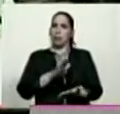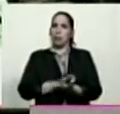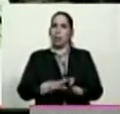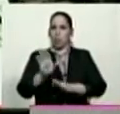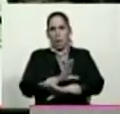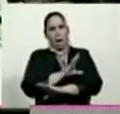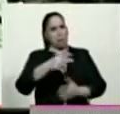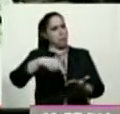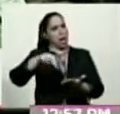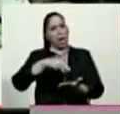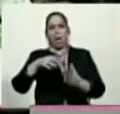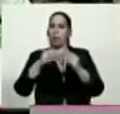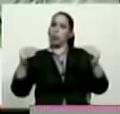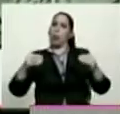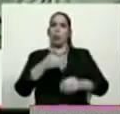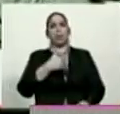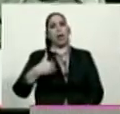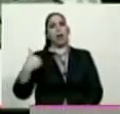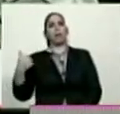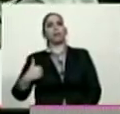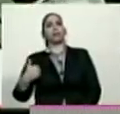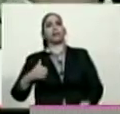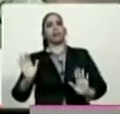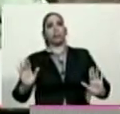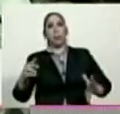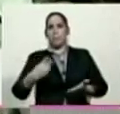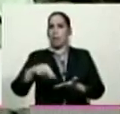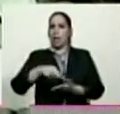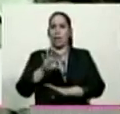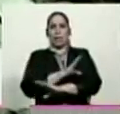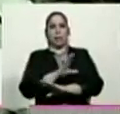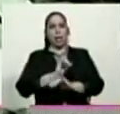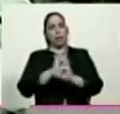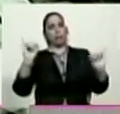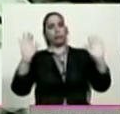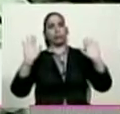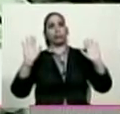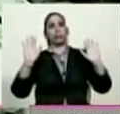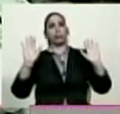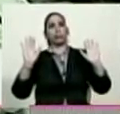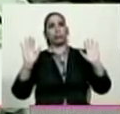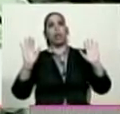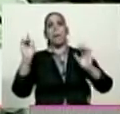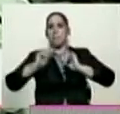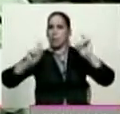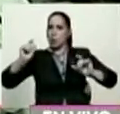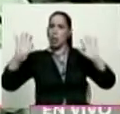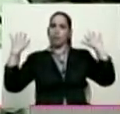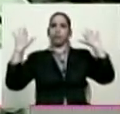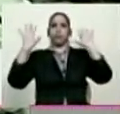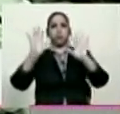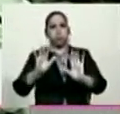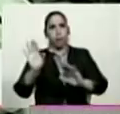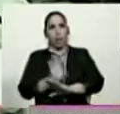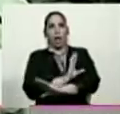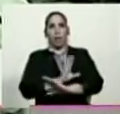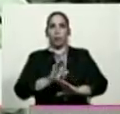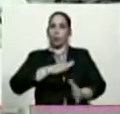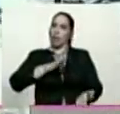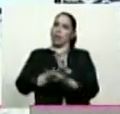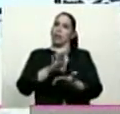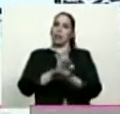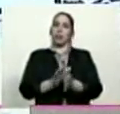y bailen todo el que quiera cantar y bailar, y listo, y punto. Y vaya la gente a disfrutar de su canto y de su baile,